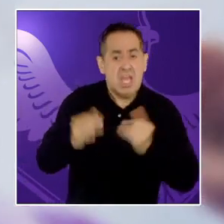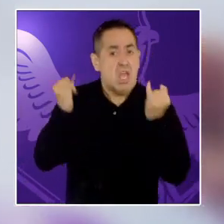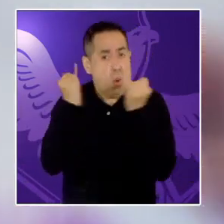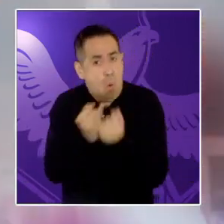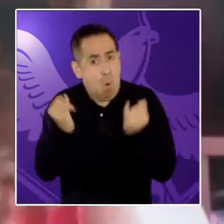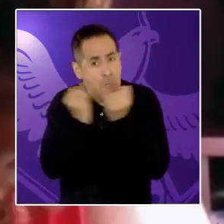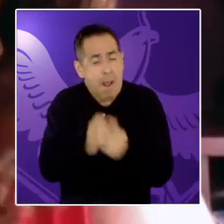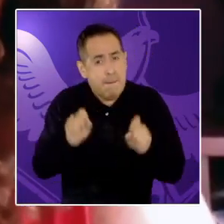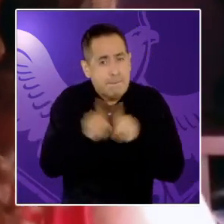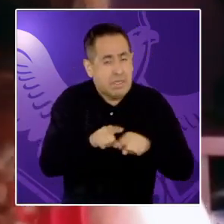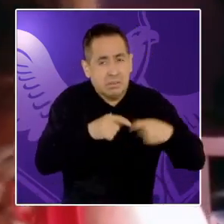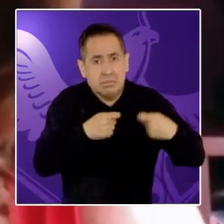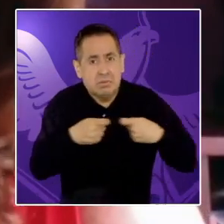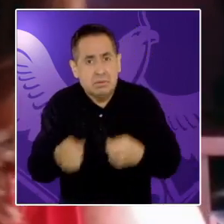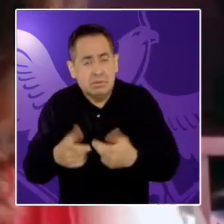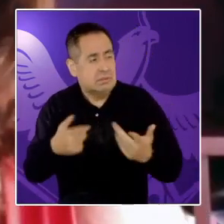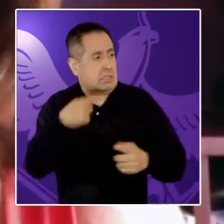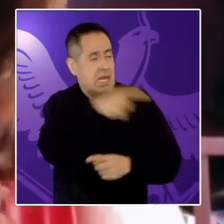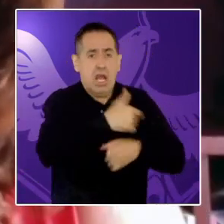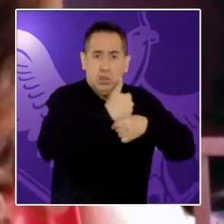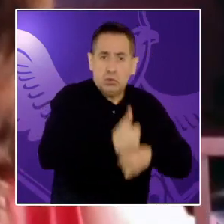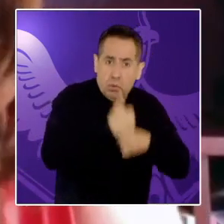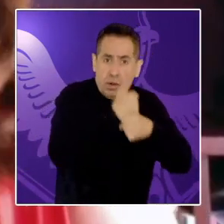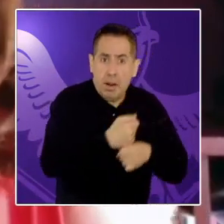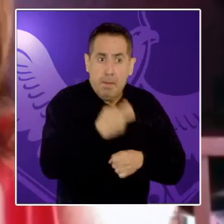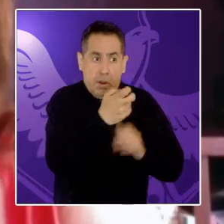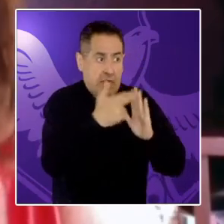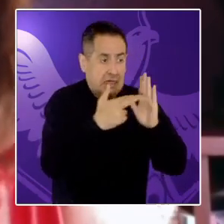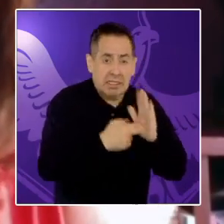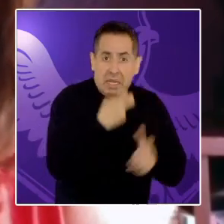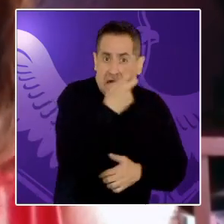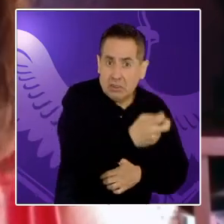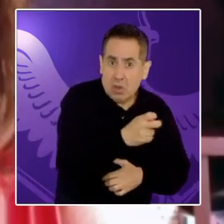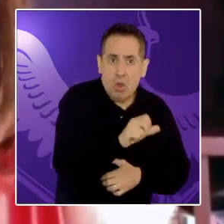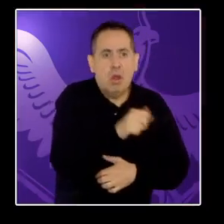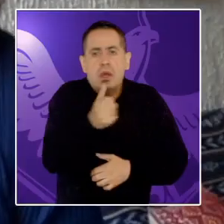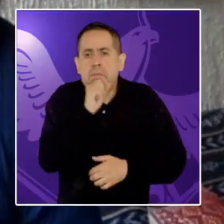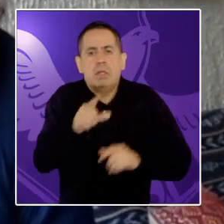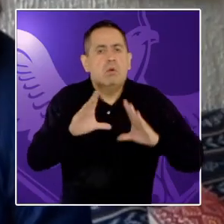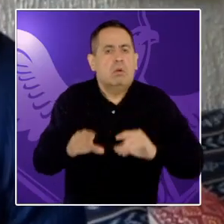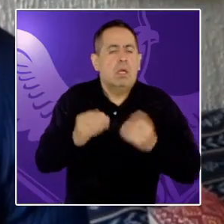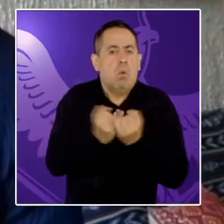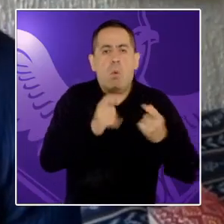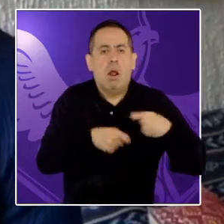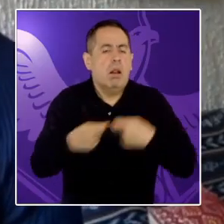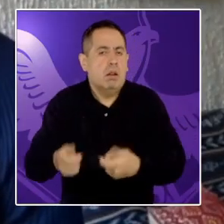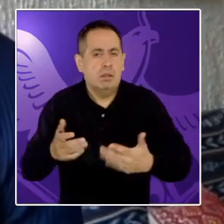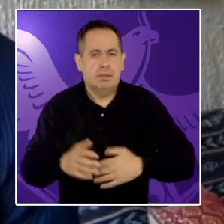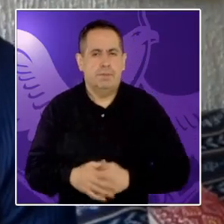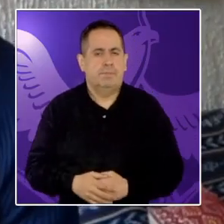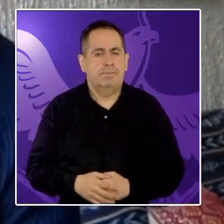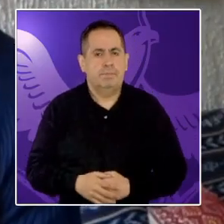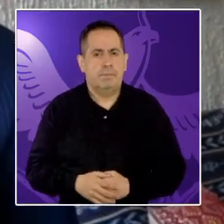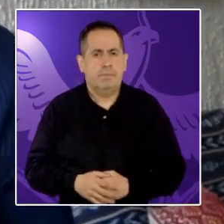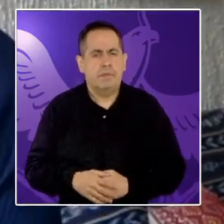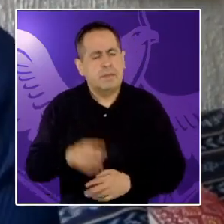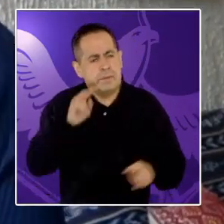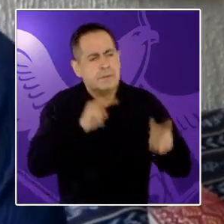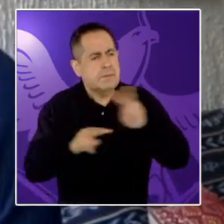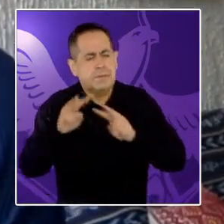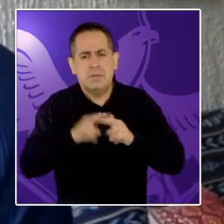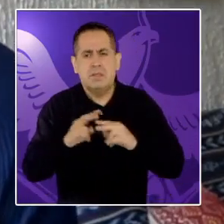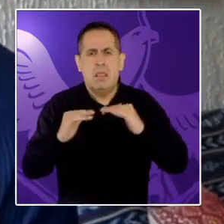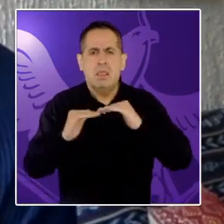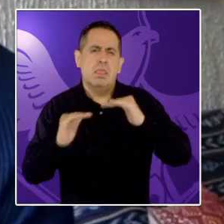honor mafioso. Y me parece súper interesante, pero también hay mujeres que entran por otras razones. Si alguien ha sabido leer las